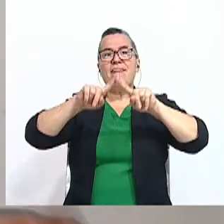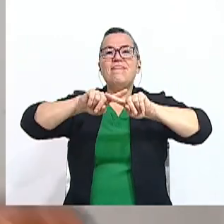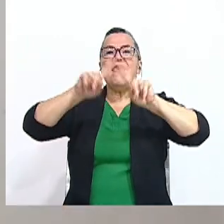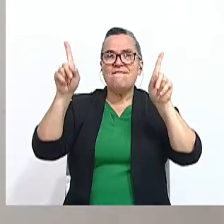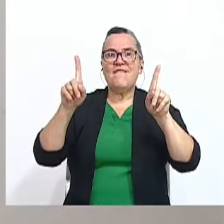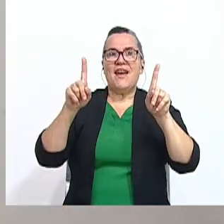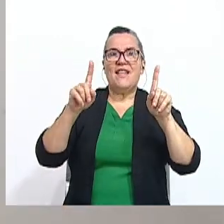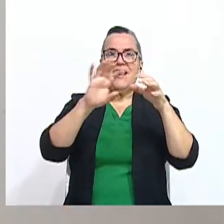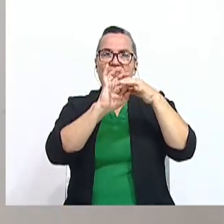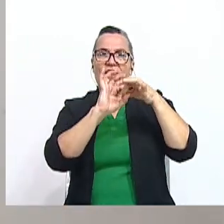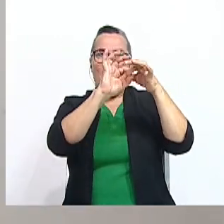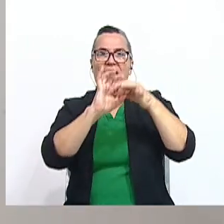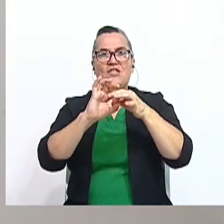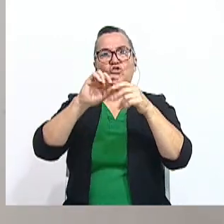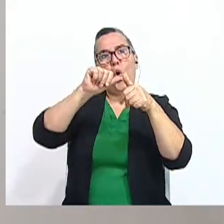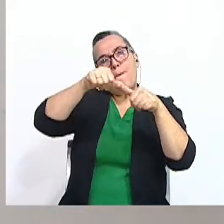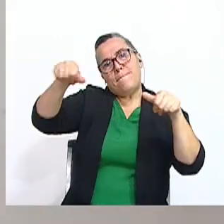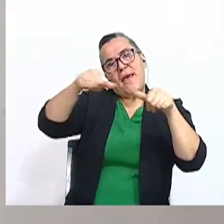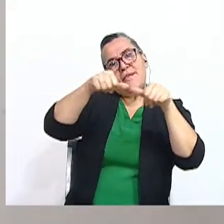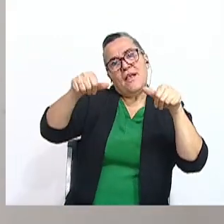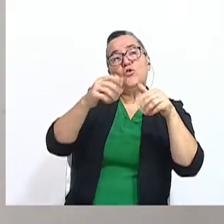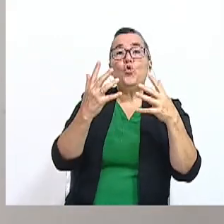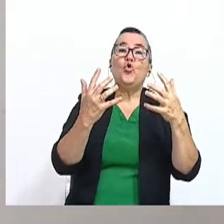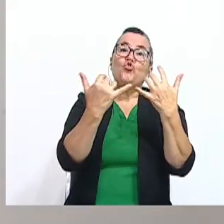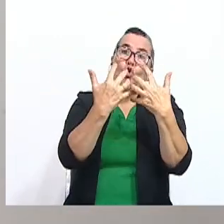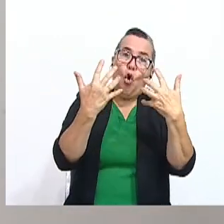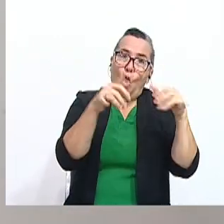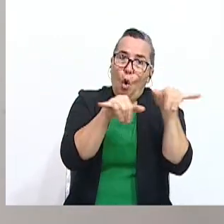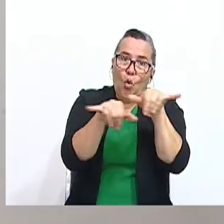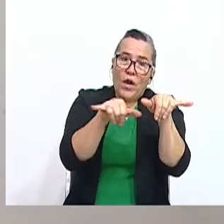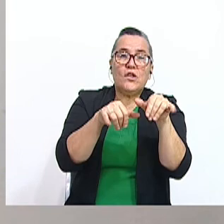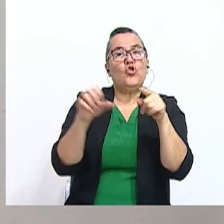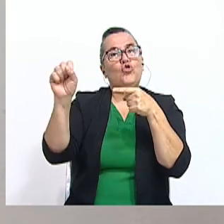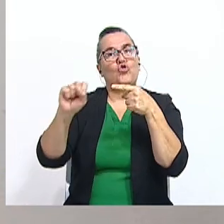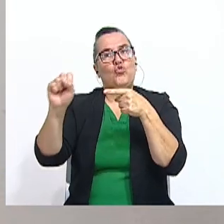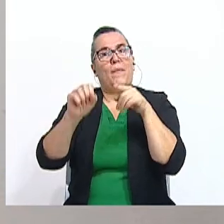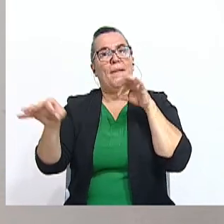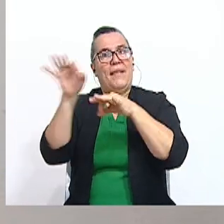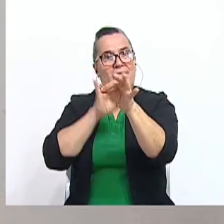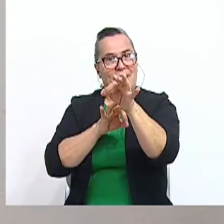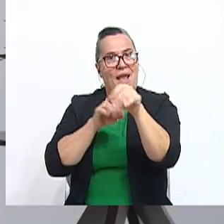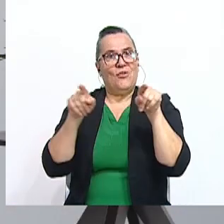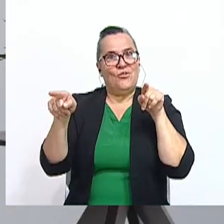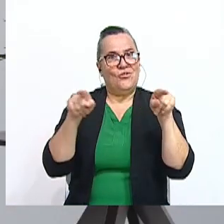relación entre sus medidas. Unos pueden ser congruentes y otros suplementarios.